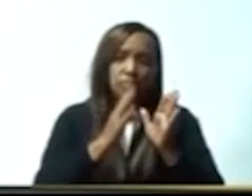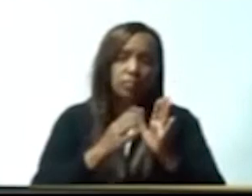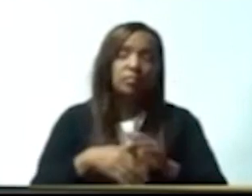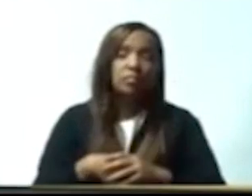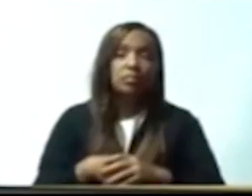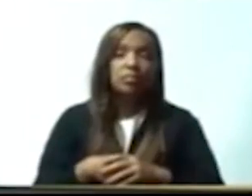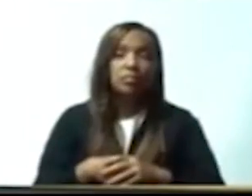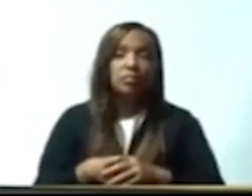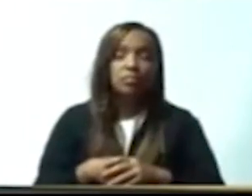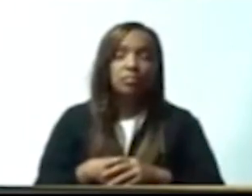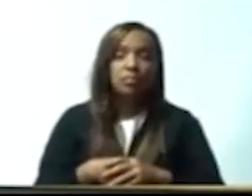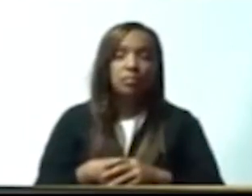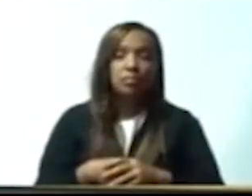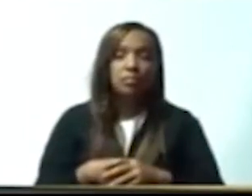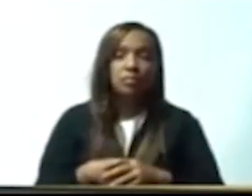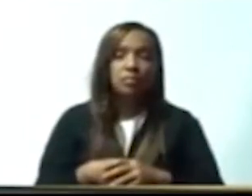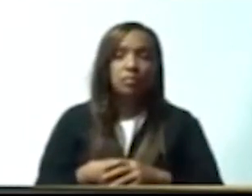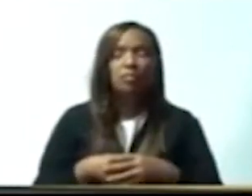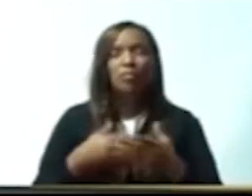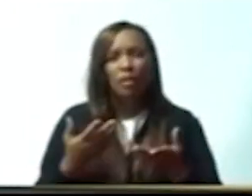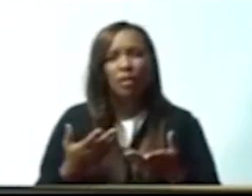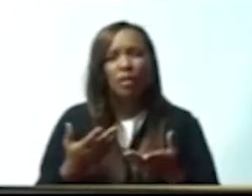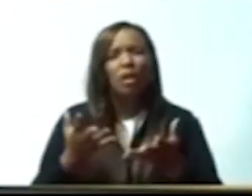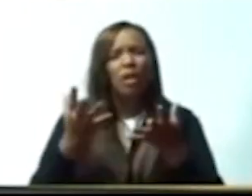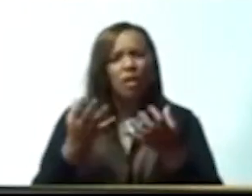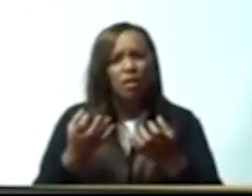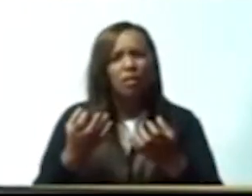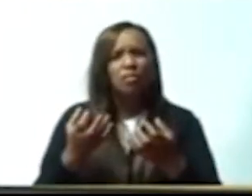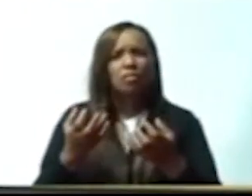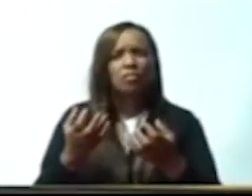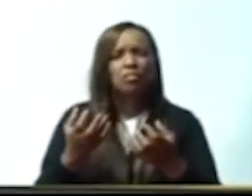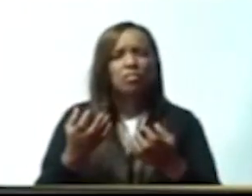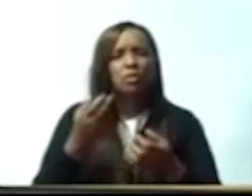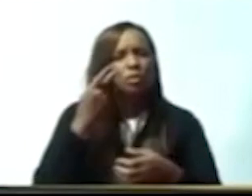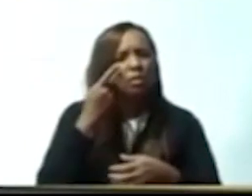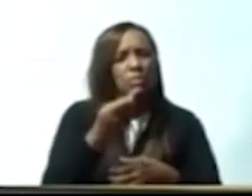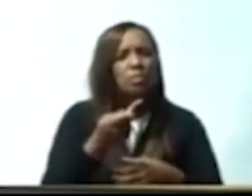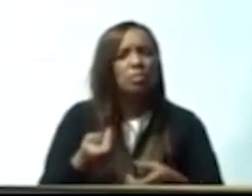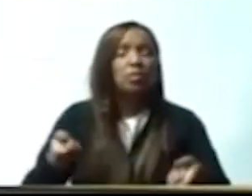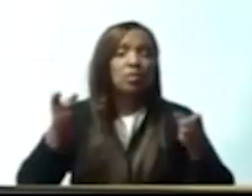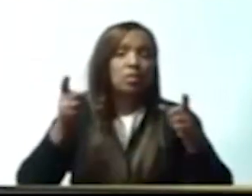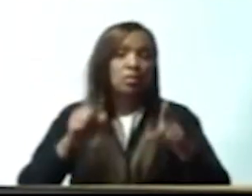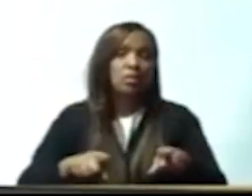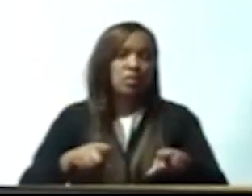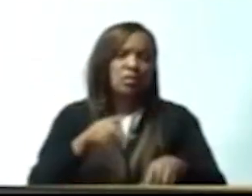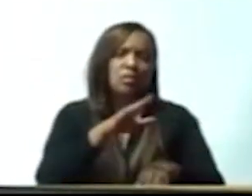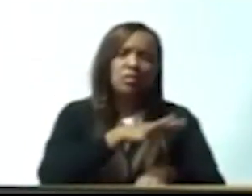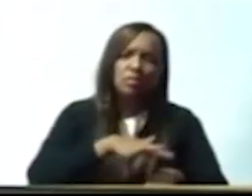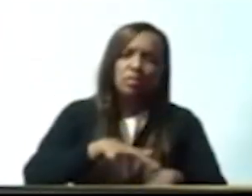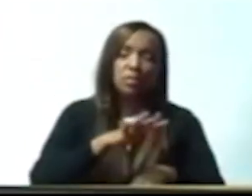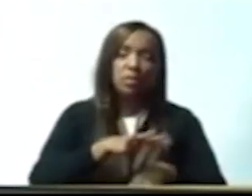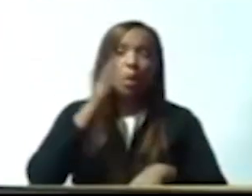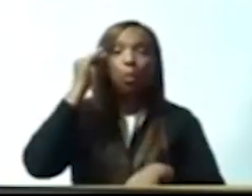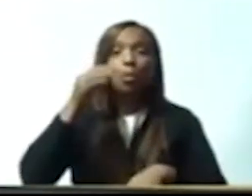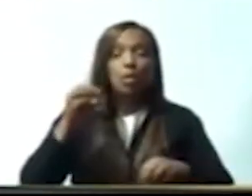que ustedes vean cómo es que está el medio ambiente en nuestra provincia, lo que significa que no tenemos ministro de Medio Ambiente, y por eso hoy